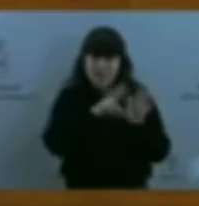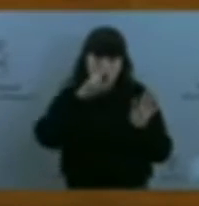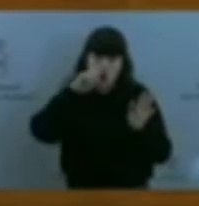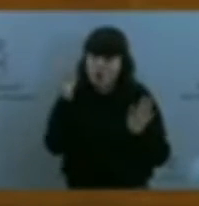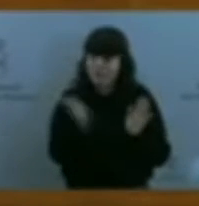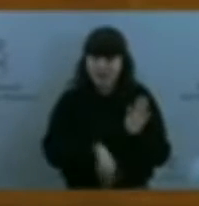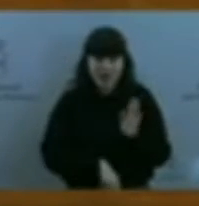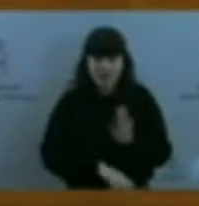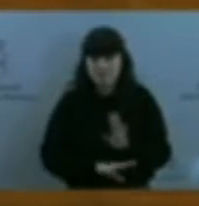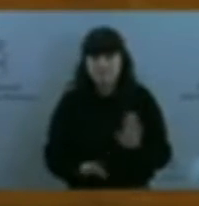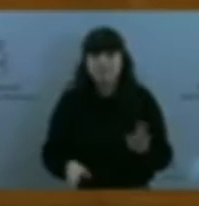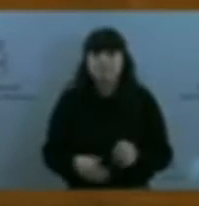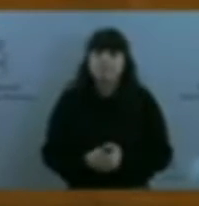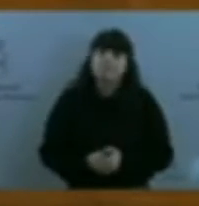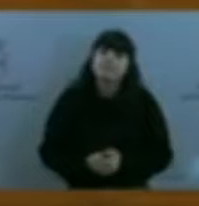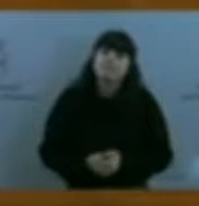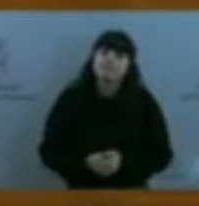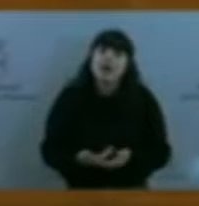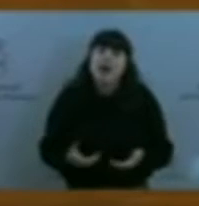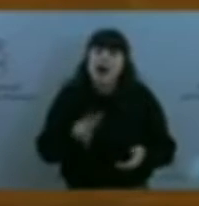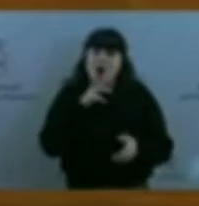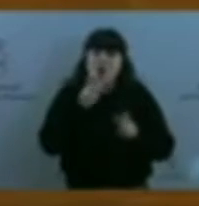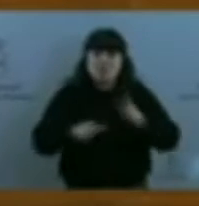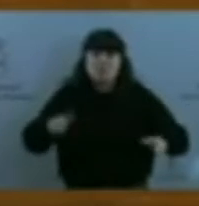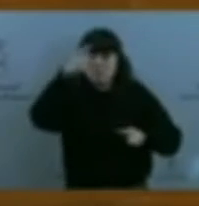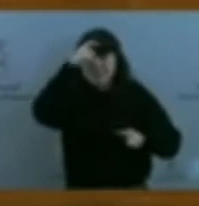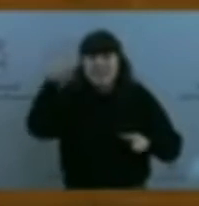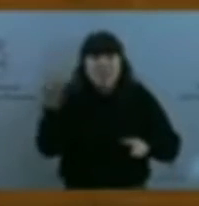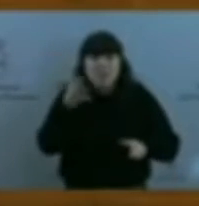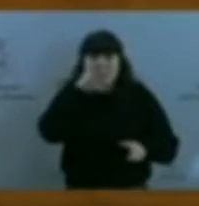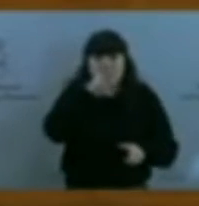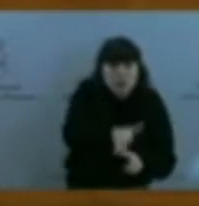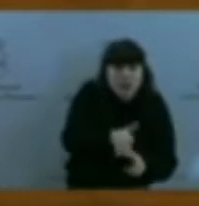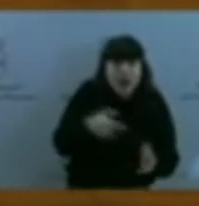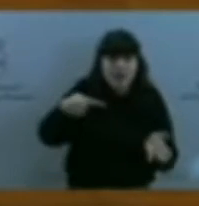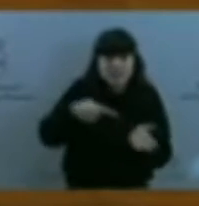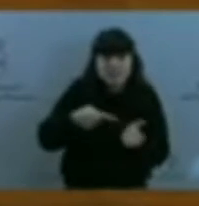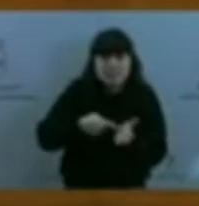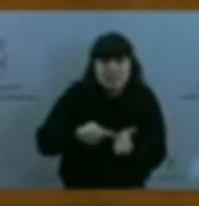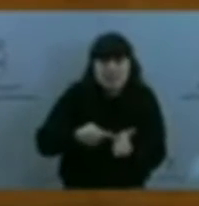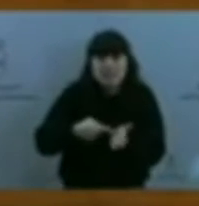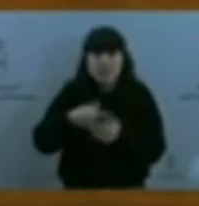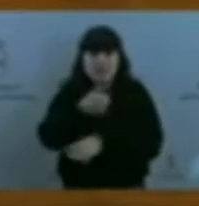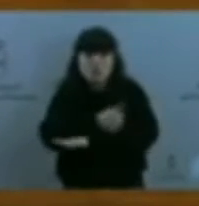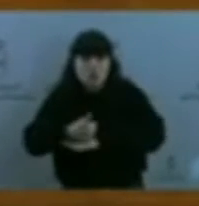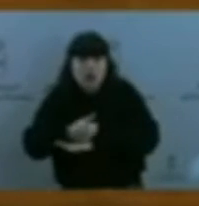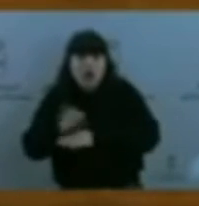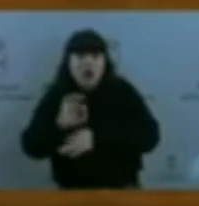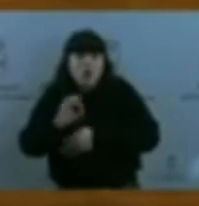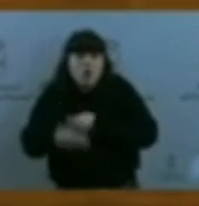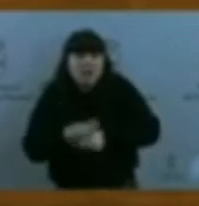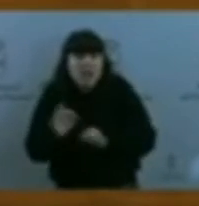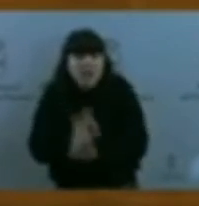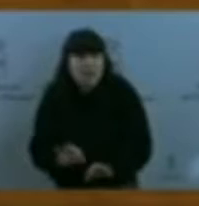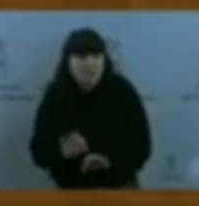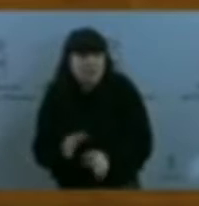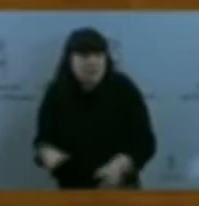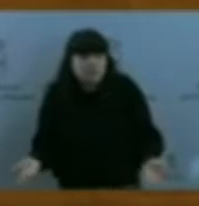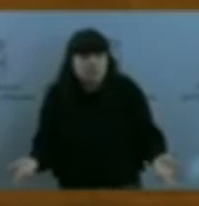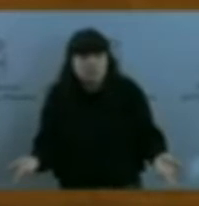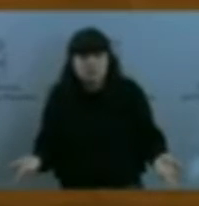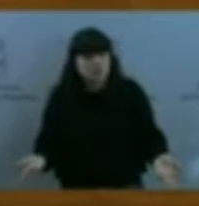deben denunciar, deben exigir ese cumplimiento en tribunales o deben quedarse a mirar y aplaudir las acciones del Gobierno, que nada les aporta en este